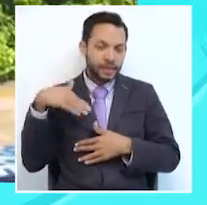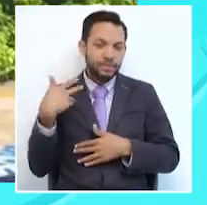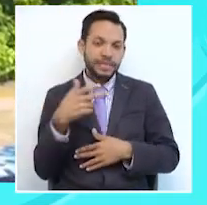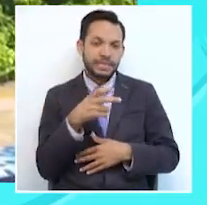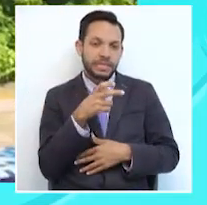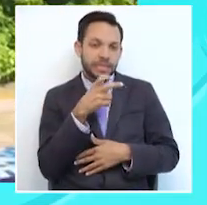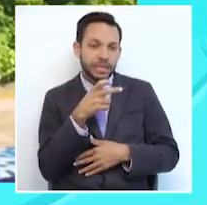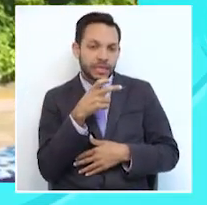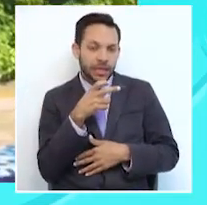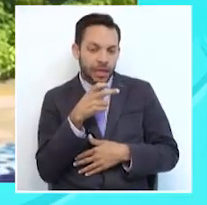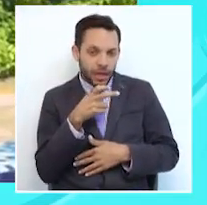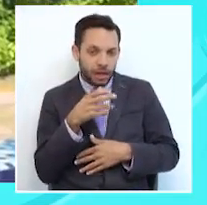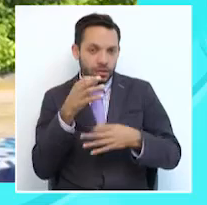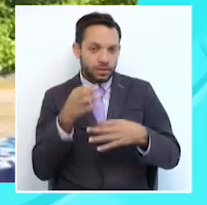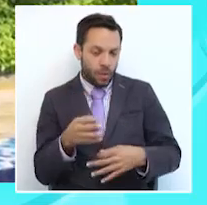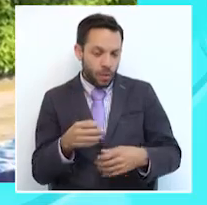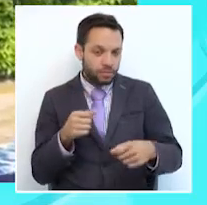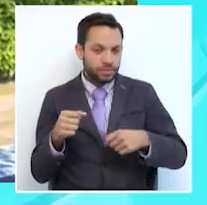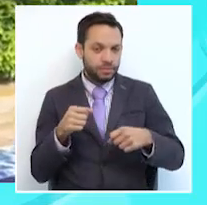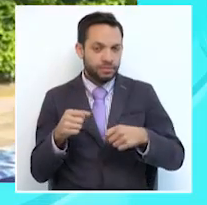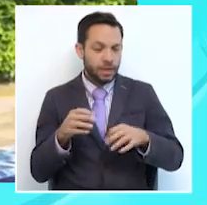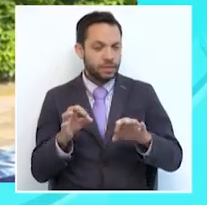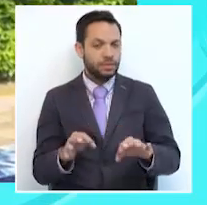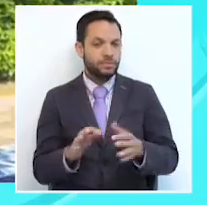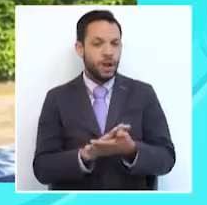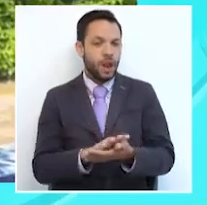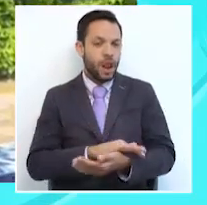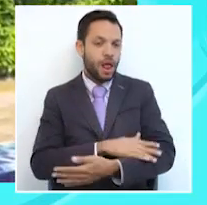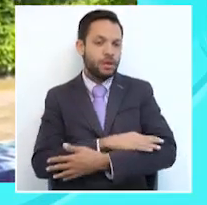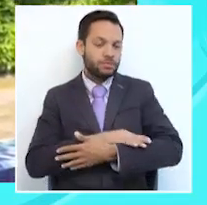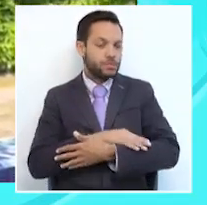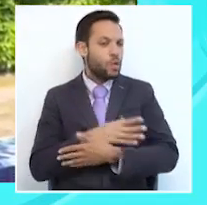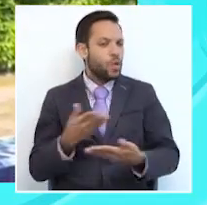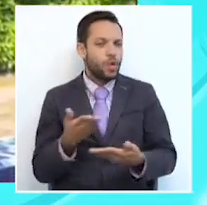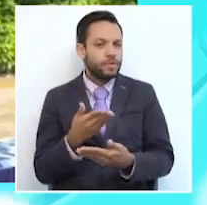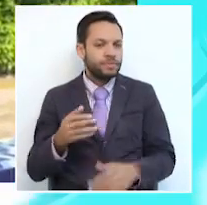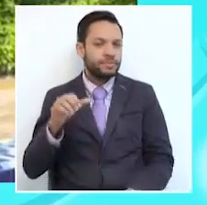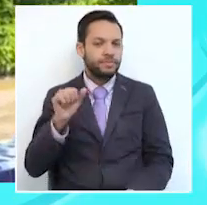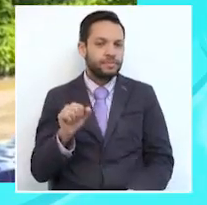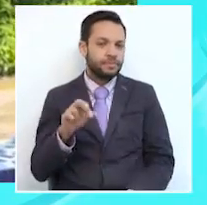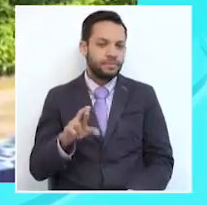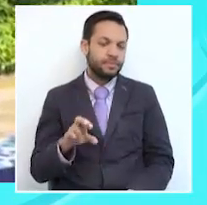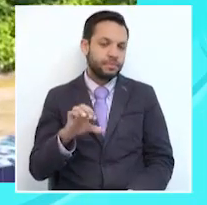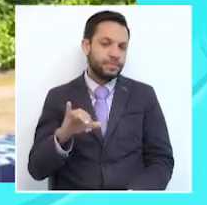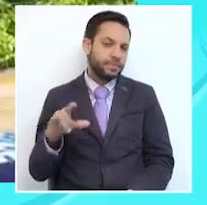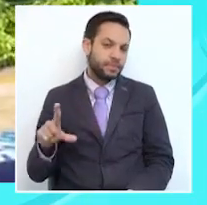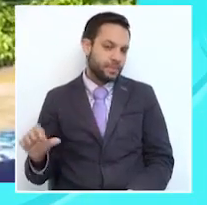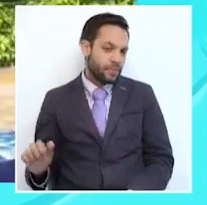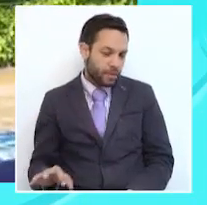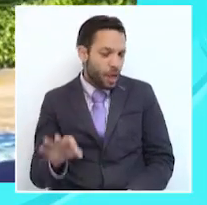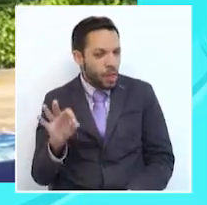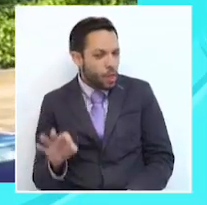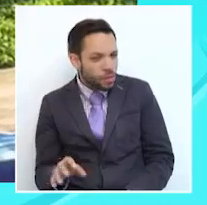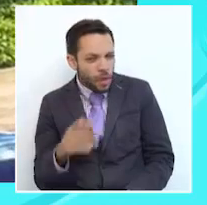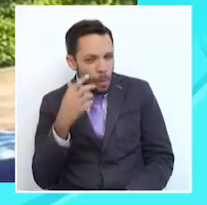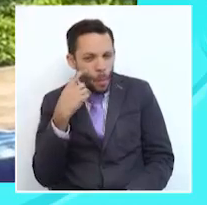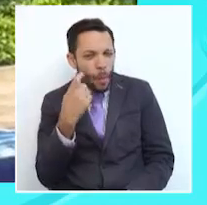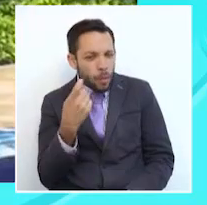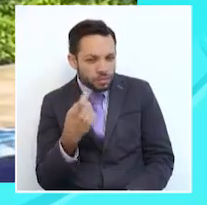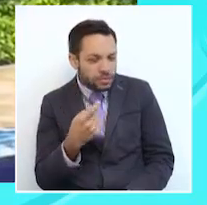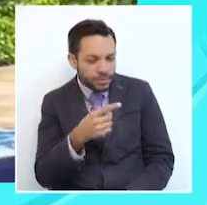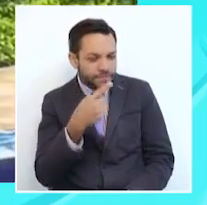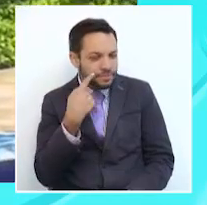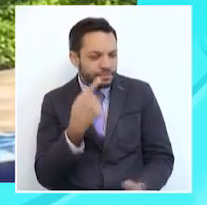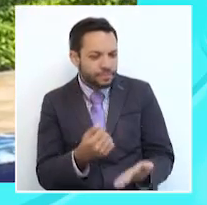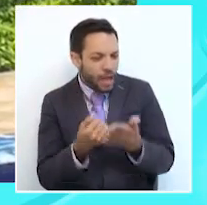la tina caliente como para sellar la arcilla la pueden buscar ustedes efectos de la arcilla en el cuerpo para que vean este